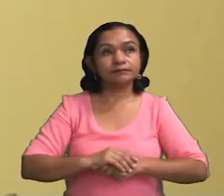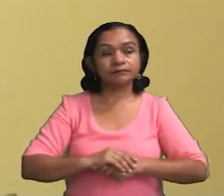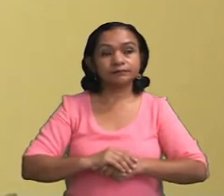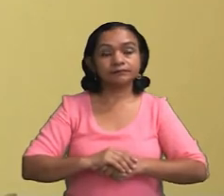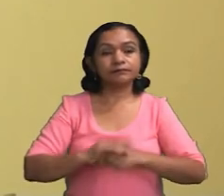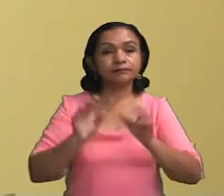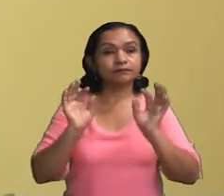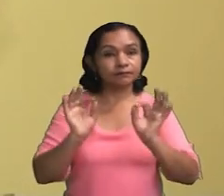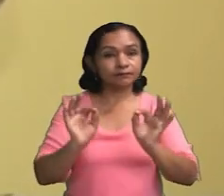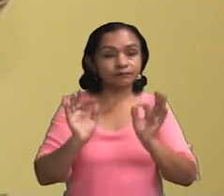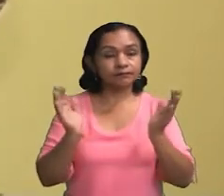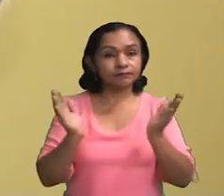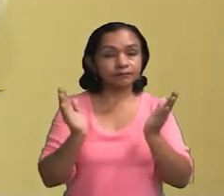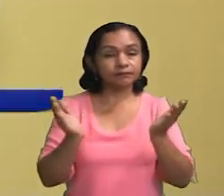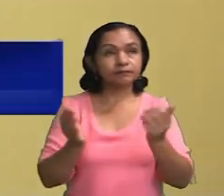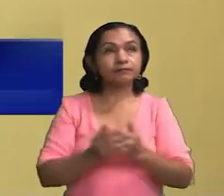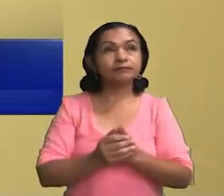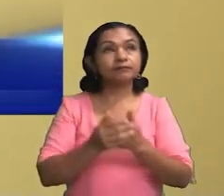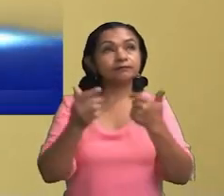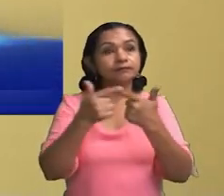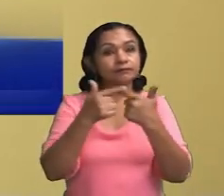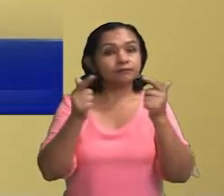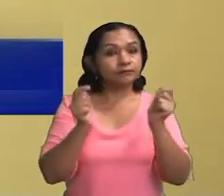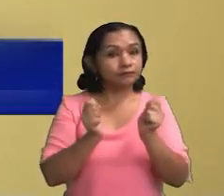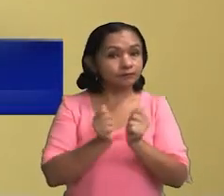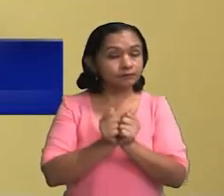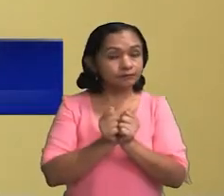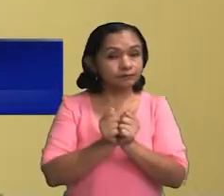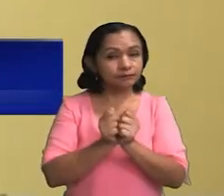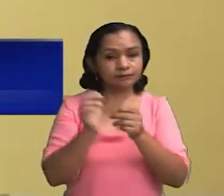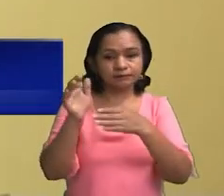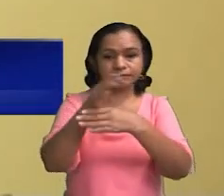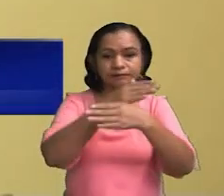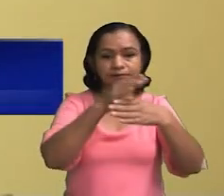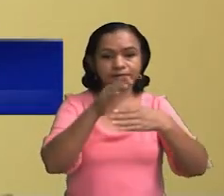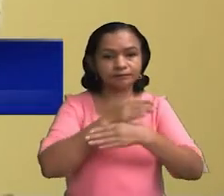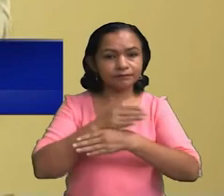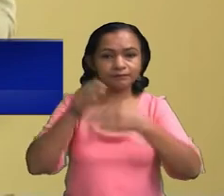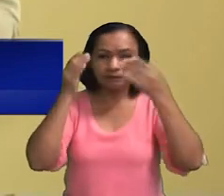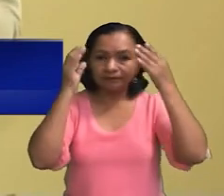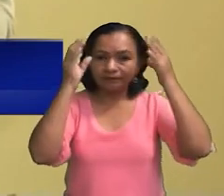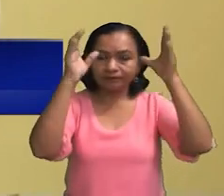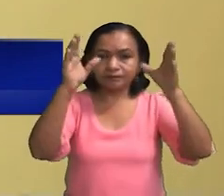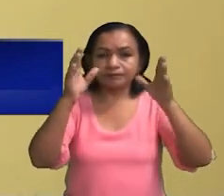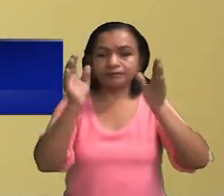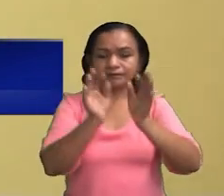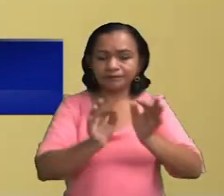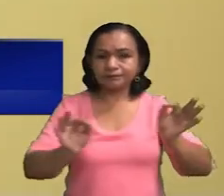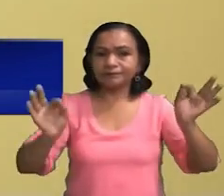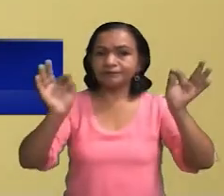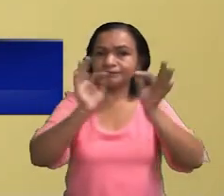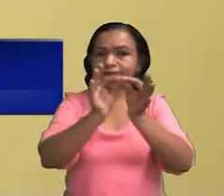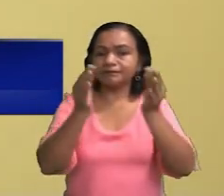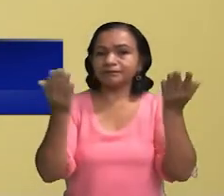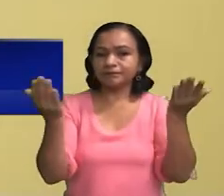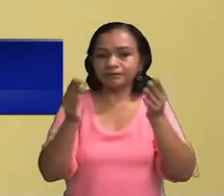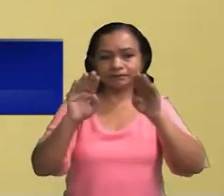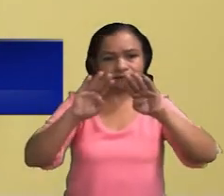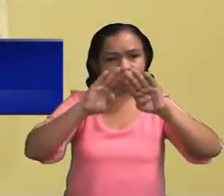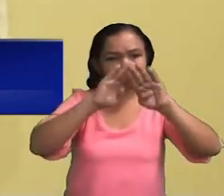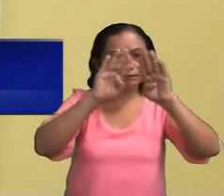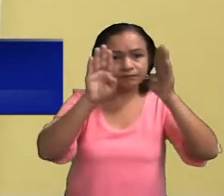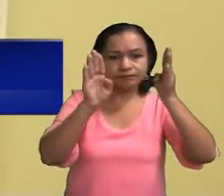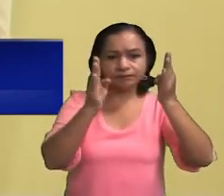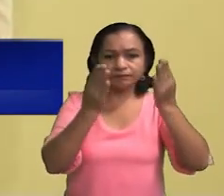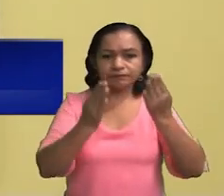También son un grupo con una diversidad sociocultural y territorial increíble. Las mujeres en